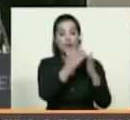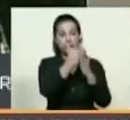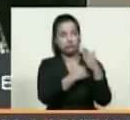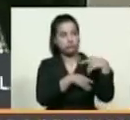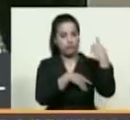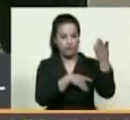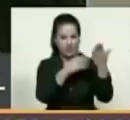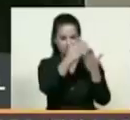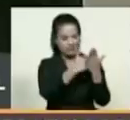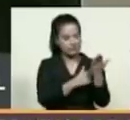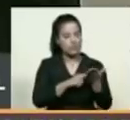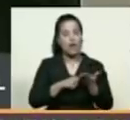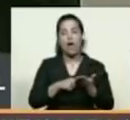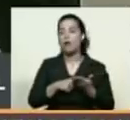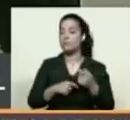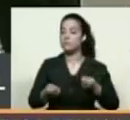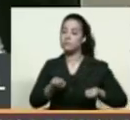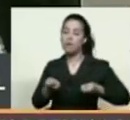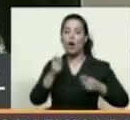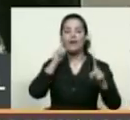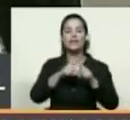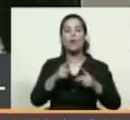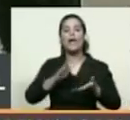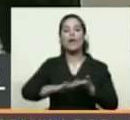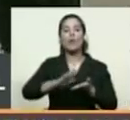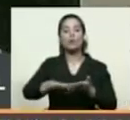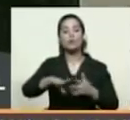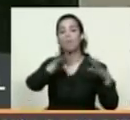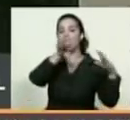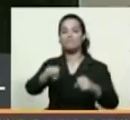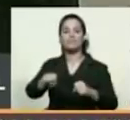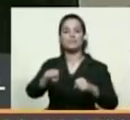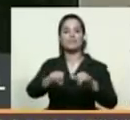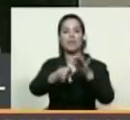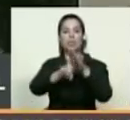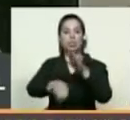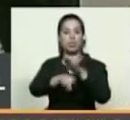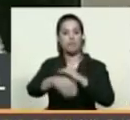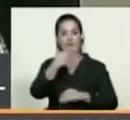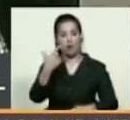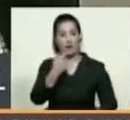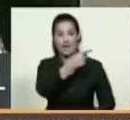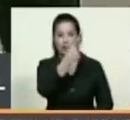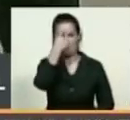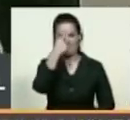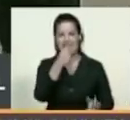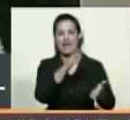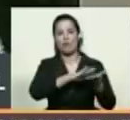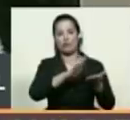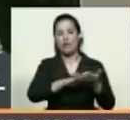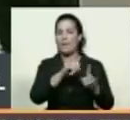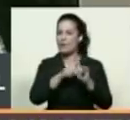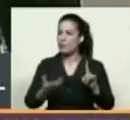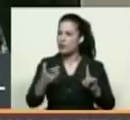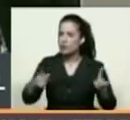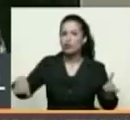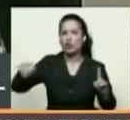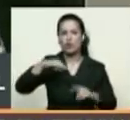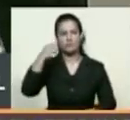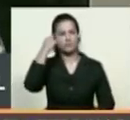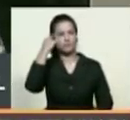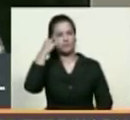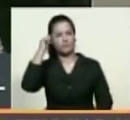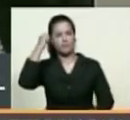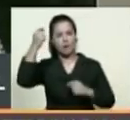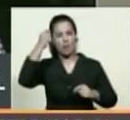una intervención internacional. Por eso digo que es muy importante la memoria viva de nuestro pueblo para que cuidemos la paz que